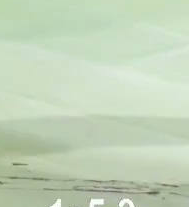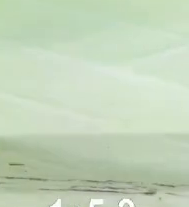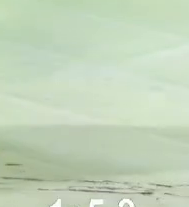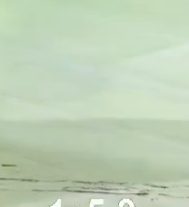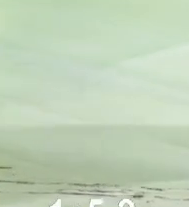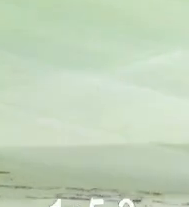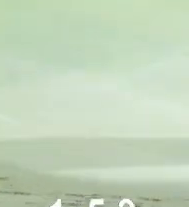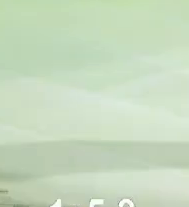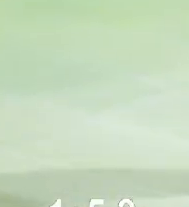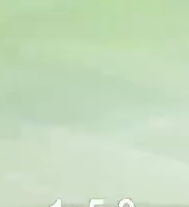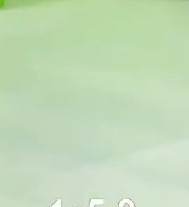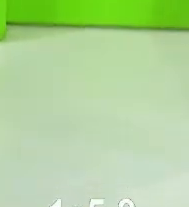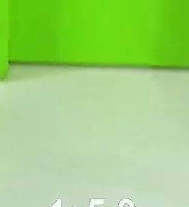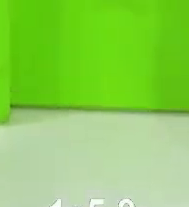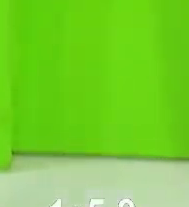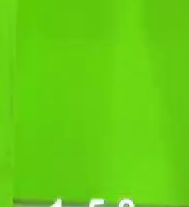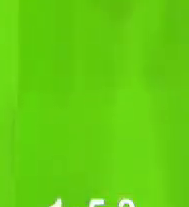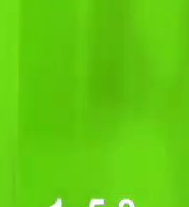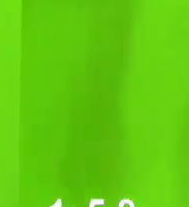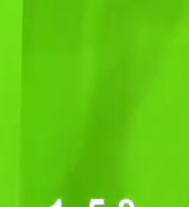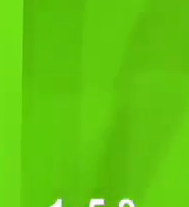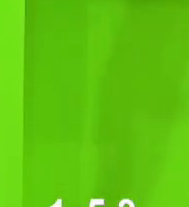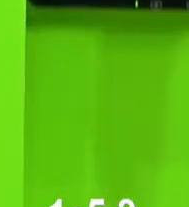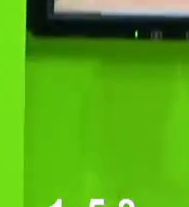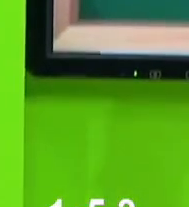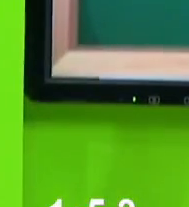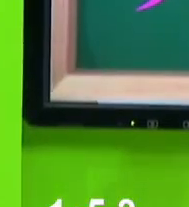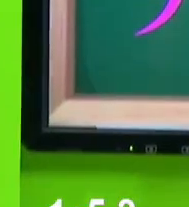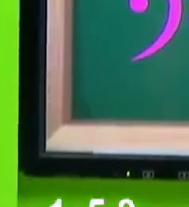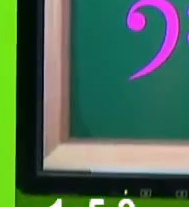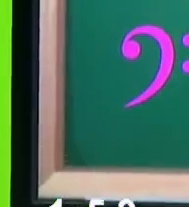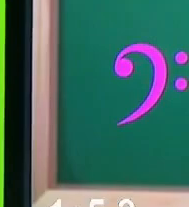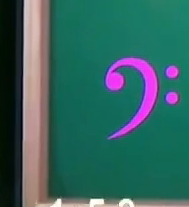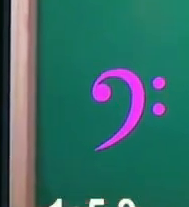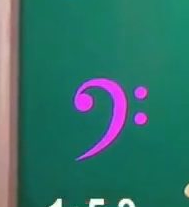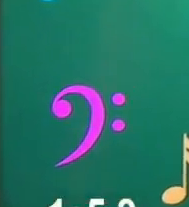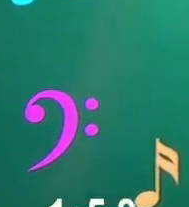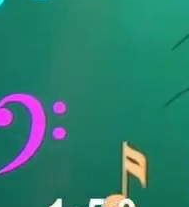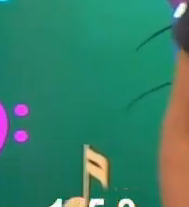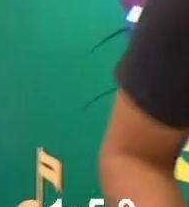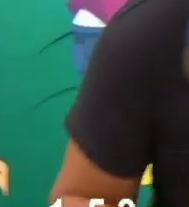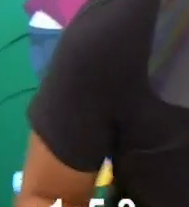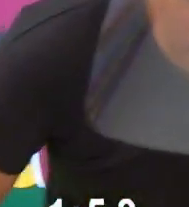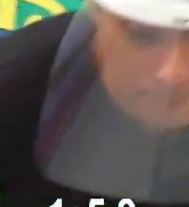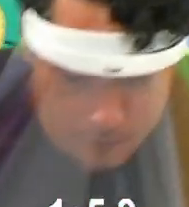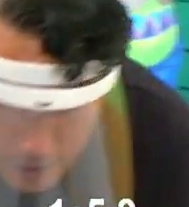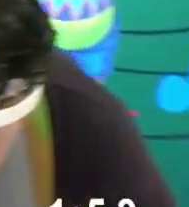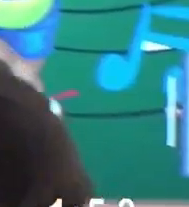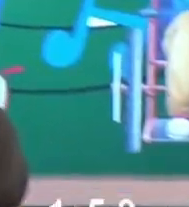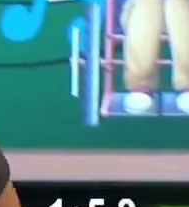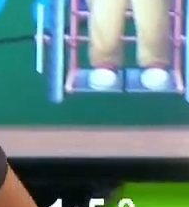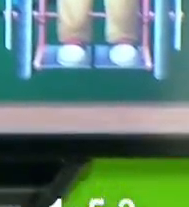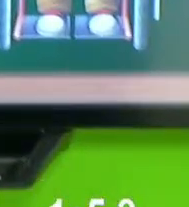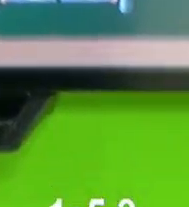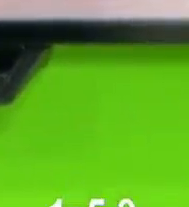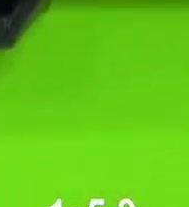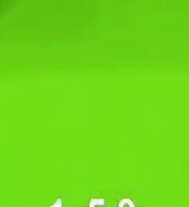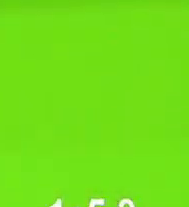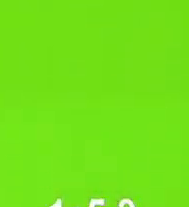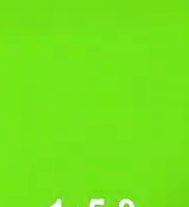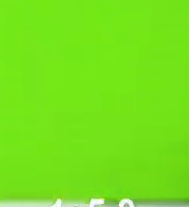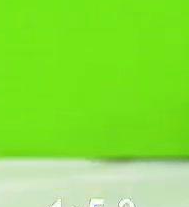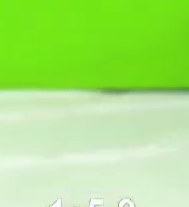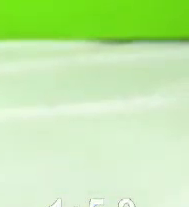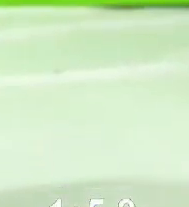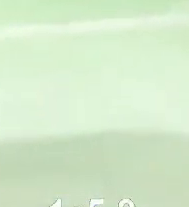vamos. 3, 4, 5, 6. Y vamos abajo. Pam, pam,